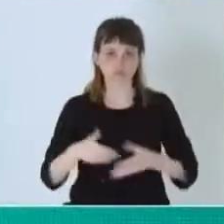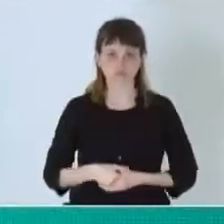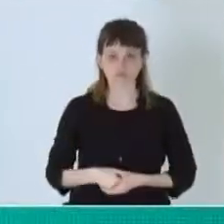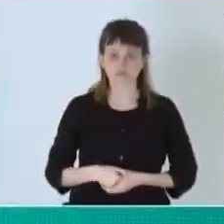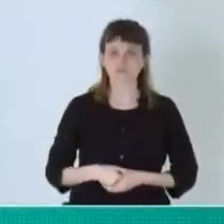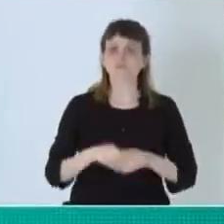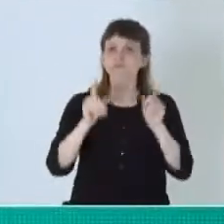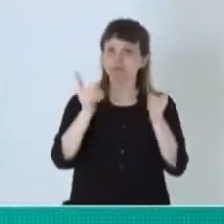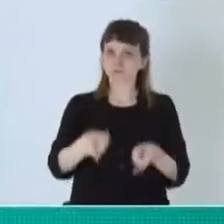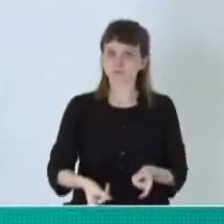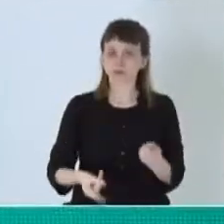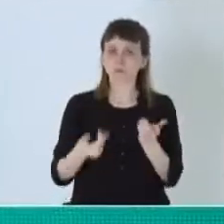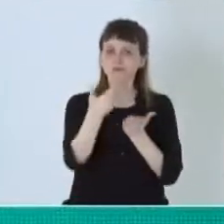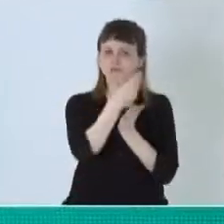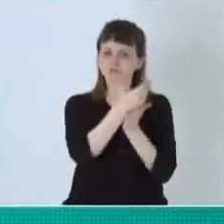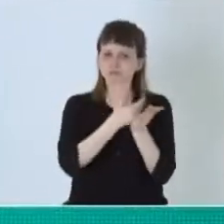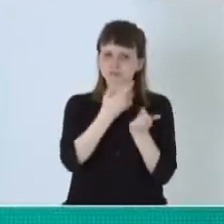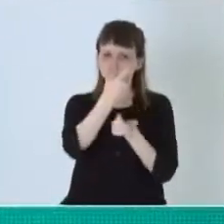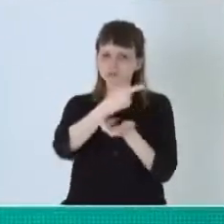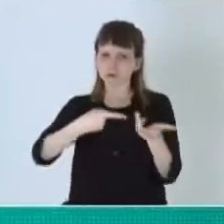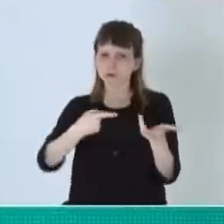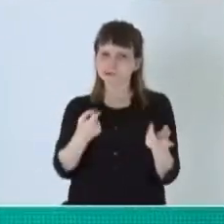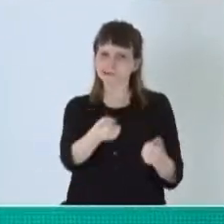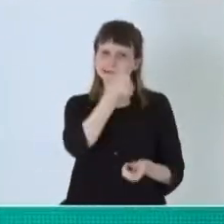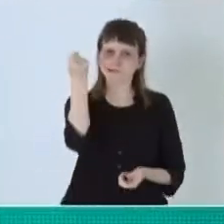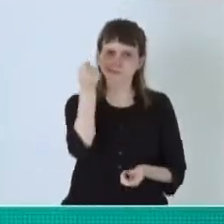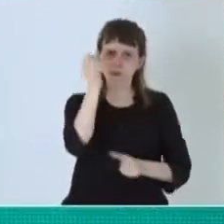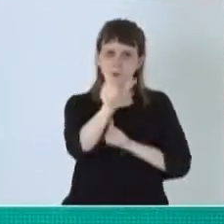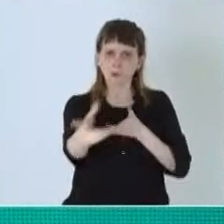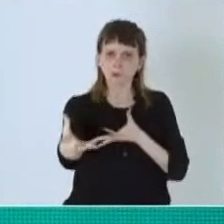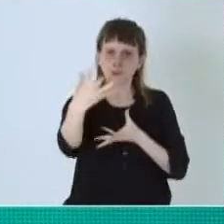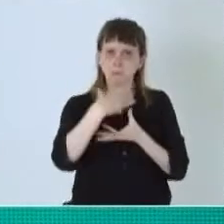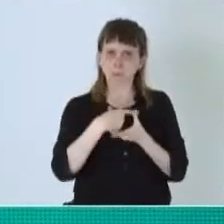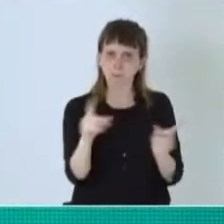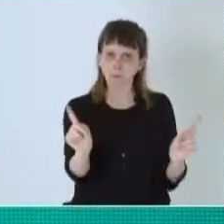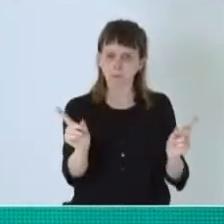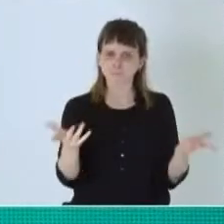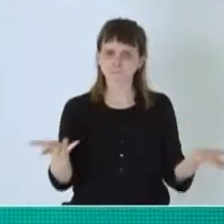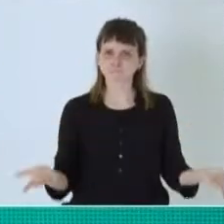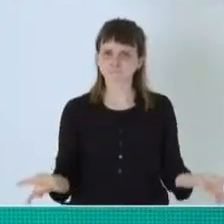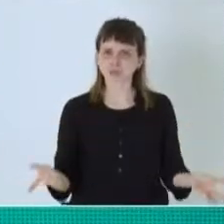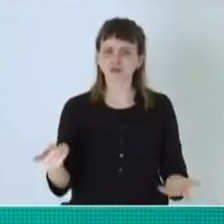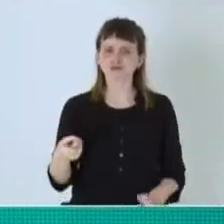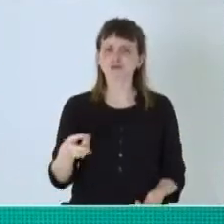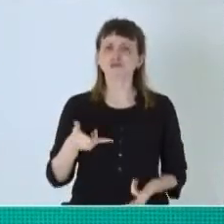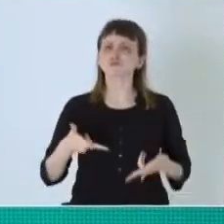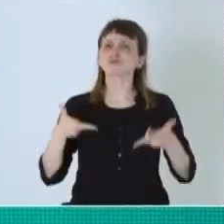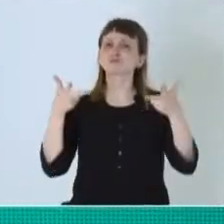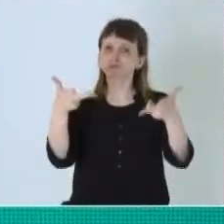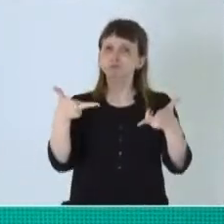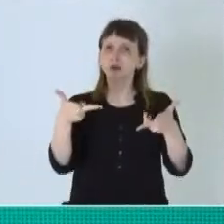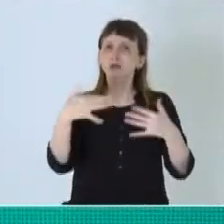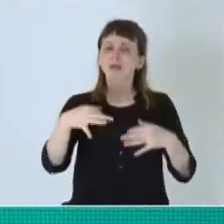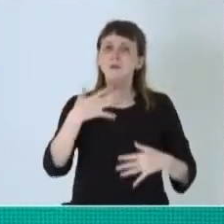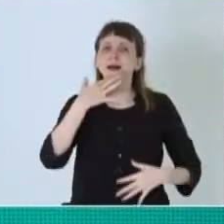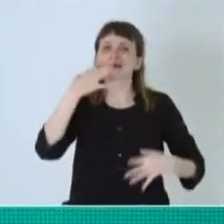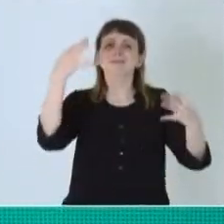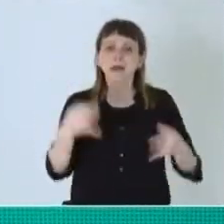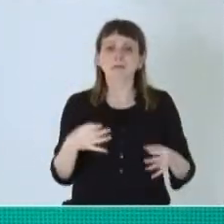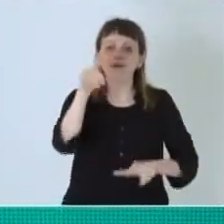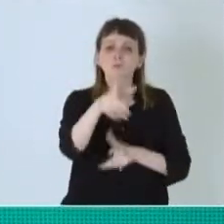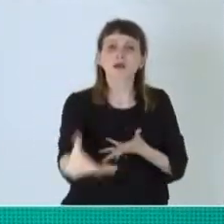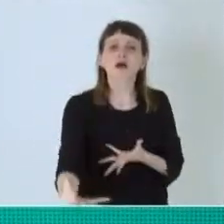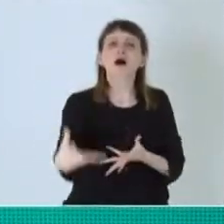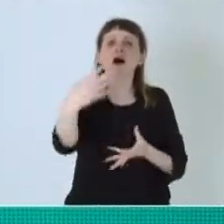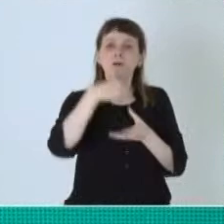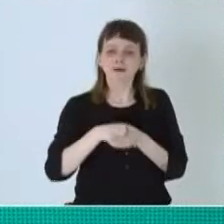necesarias que tenemos eh Por lo cual nosotros lo que decimos que tiene que haber verdaderos mecanismos de participación